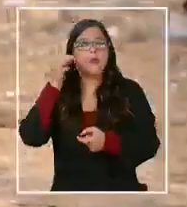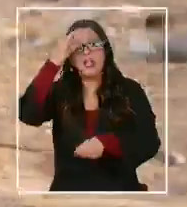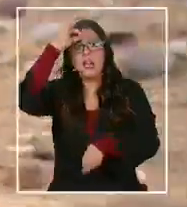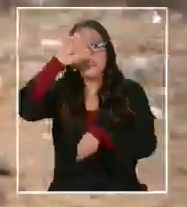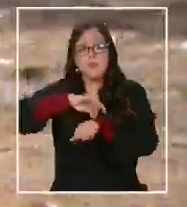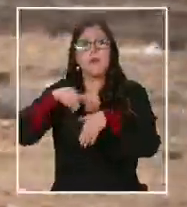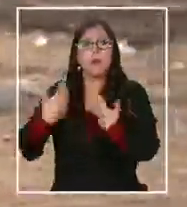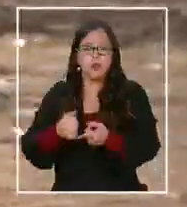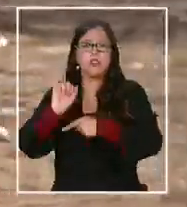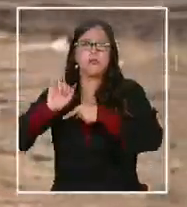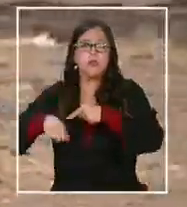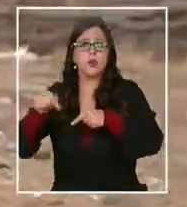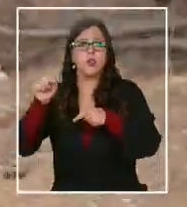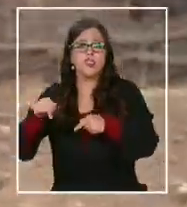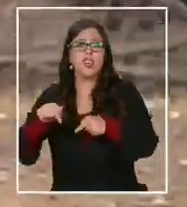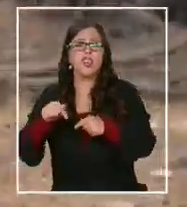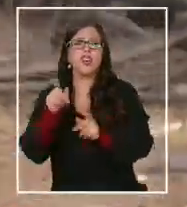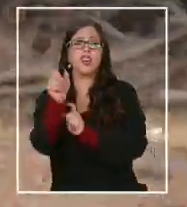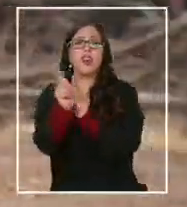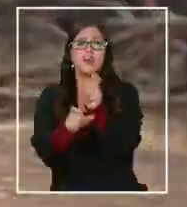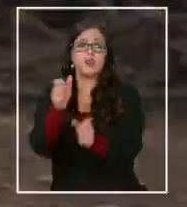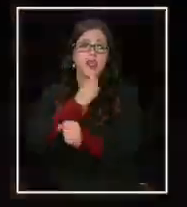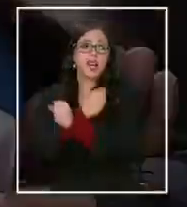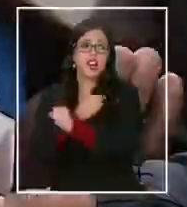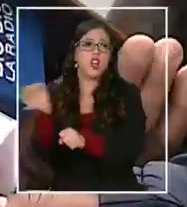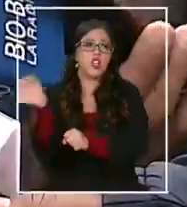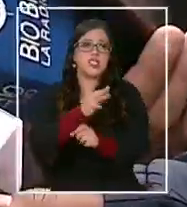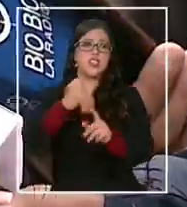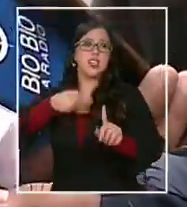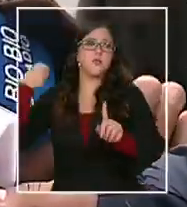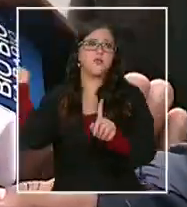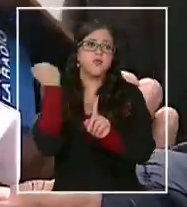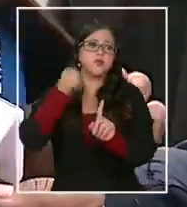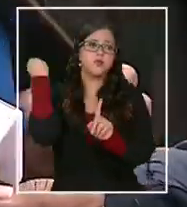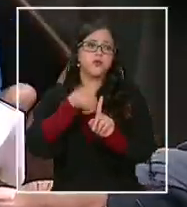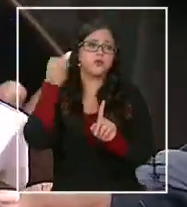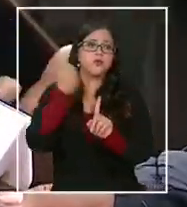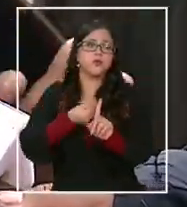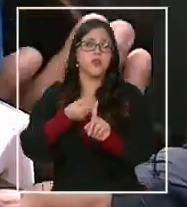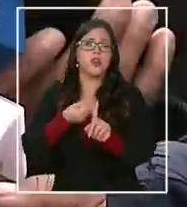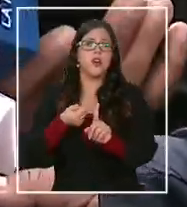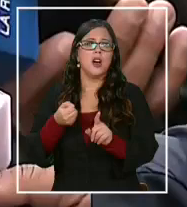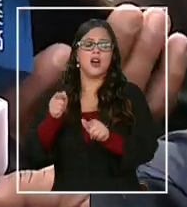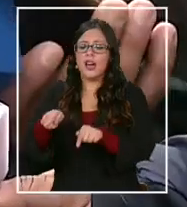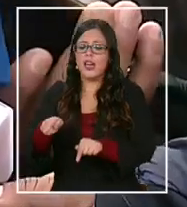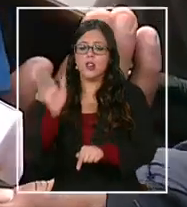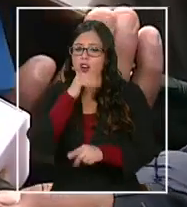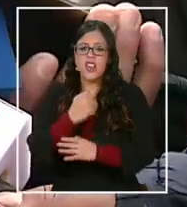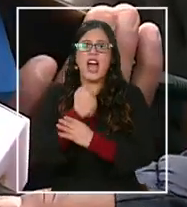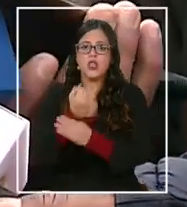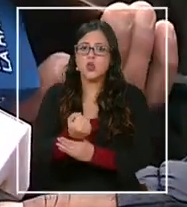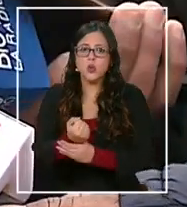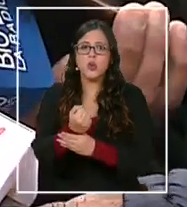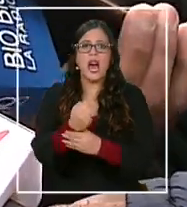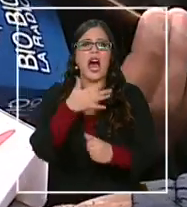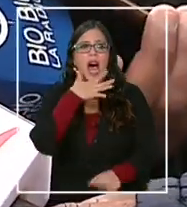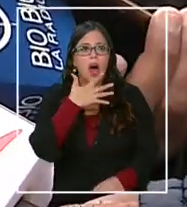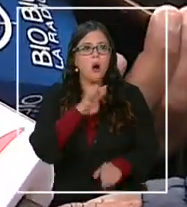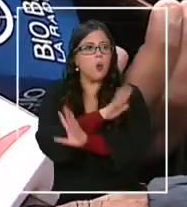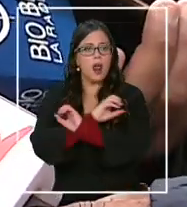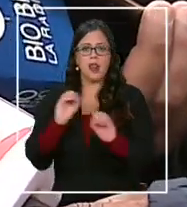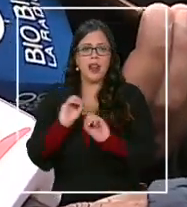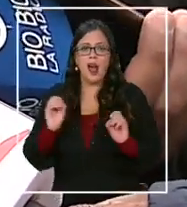Carabineros, recibió golpes con objetos contundentes. No tenía ayuda, no tenía agua, no tenía absolutamente